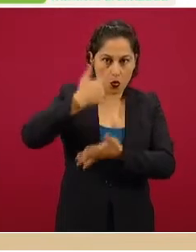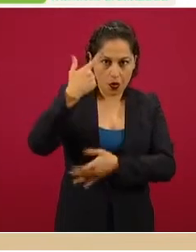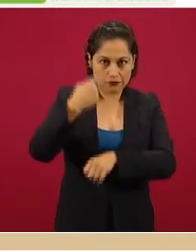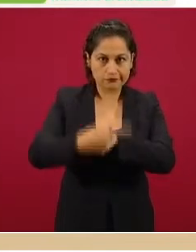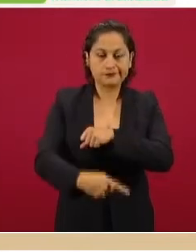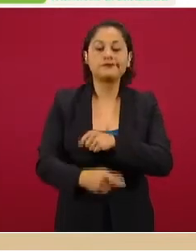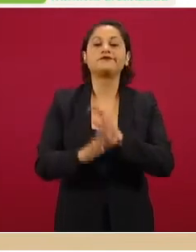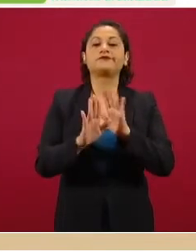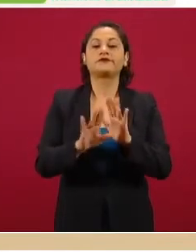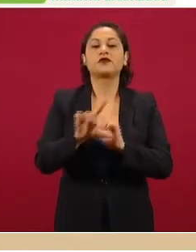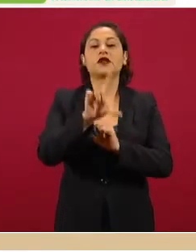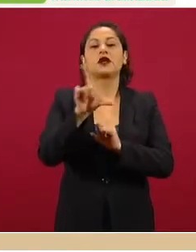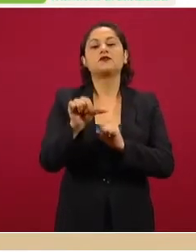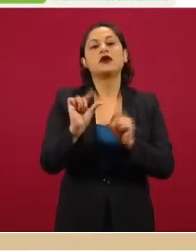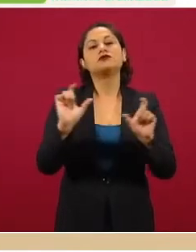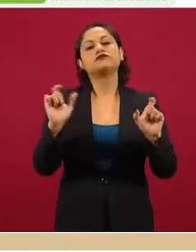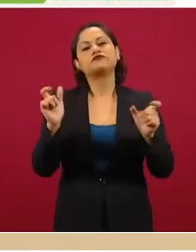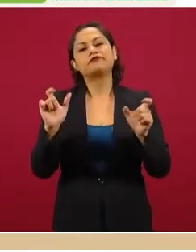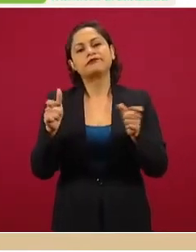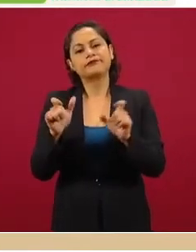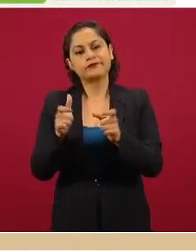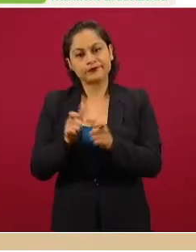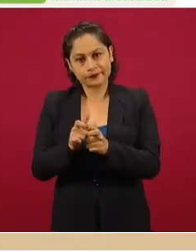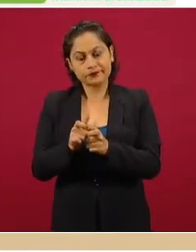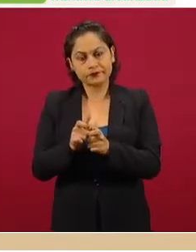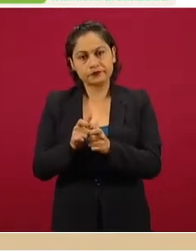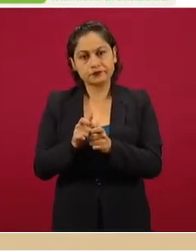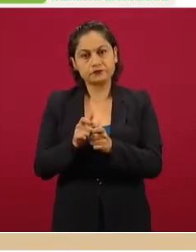a reducir hasta